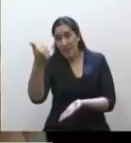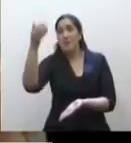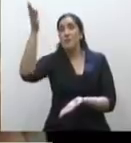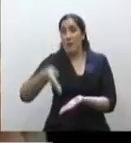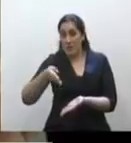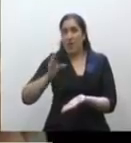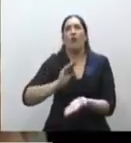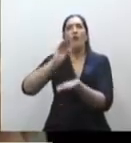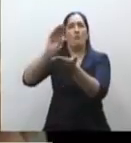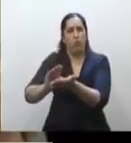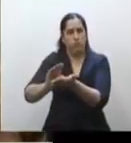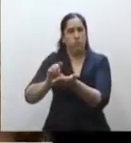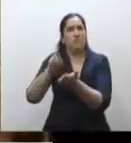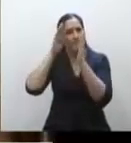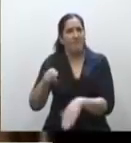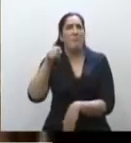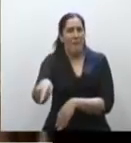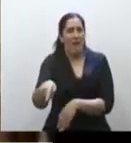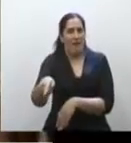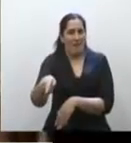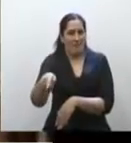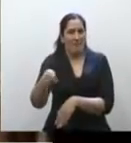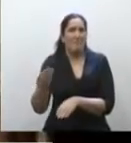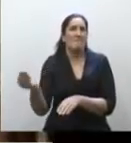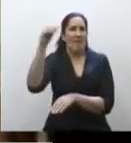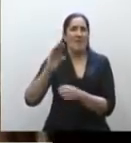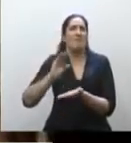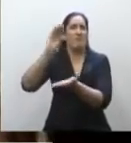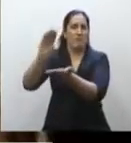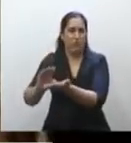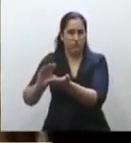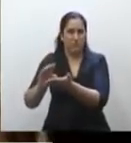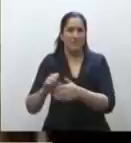recursos para este sector.